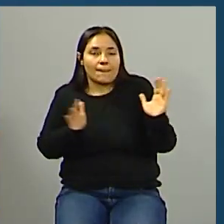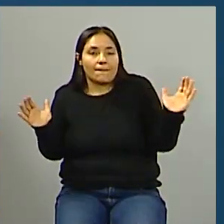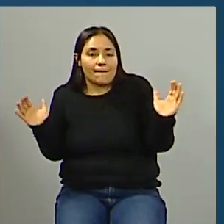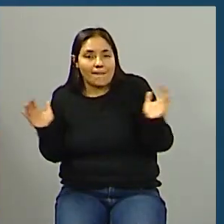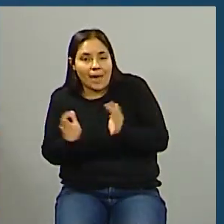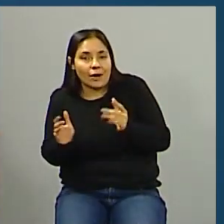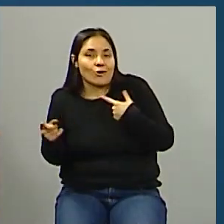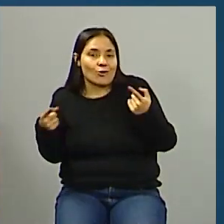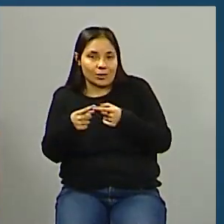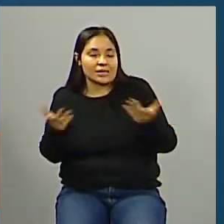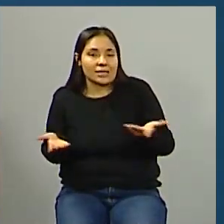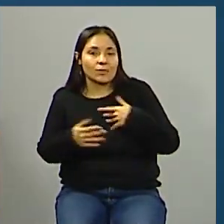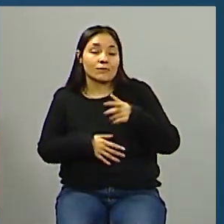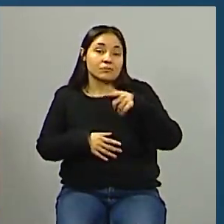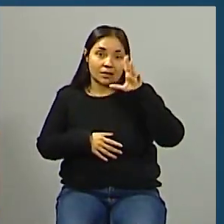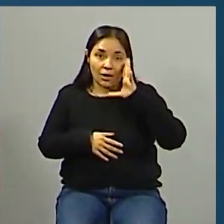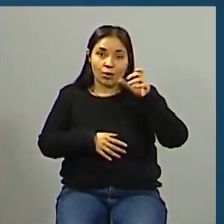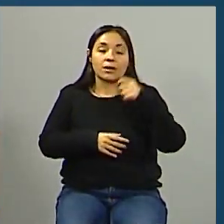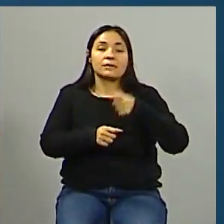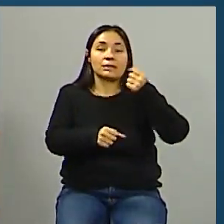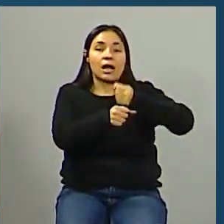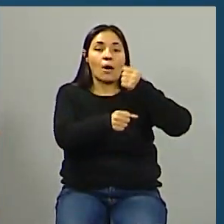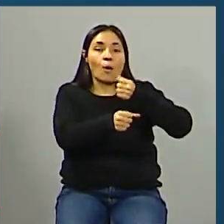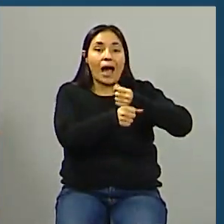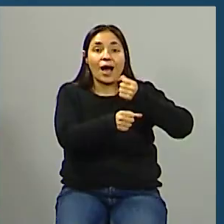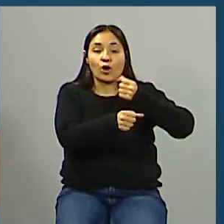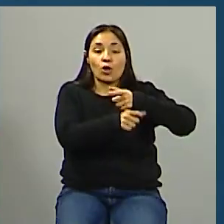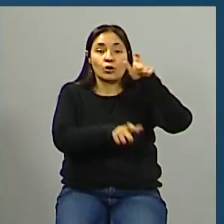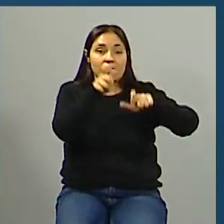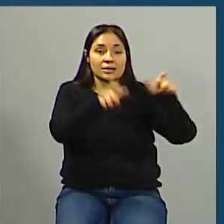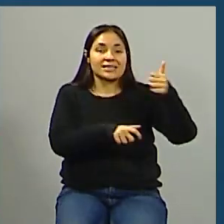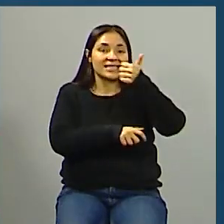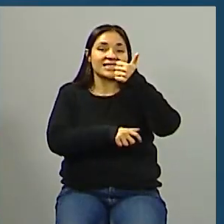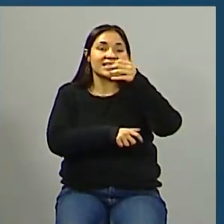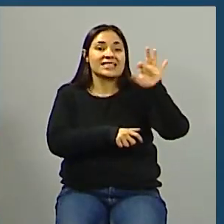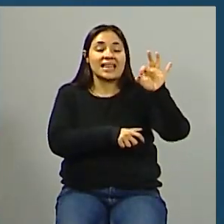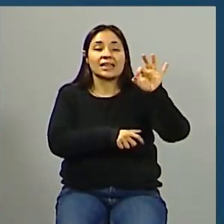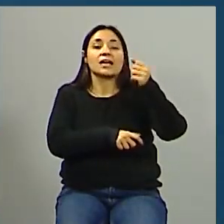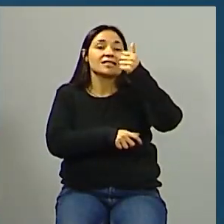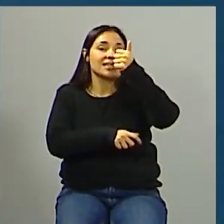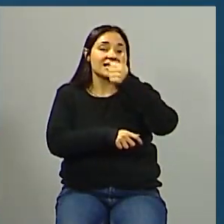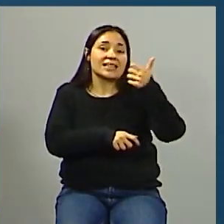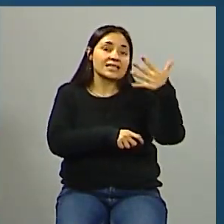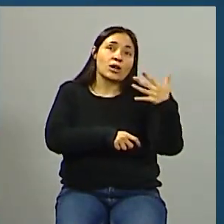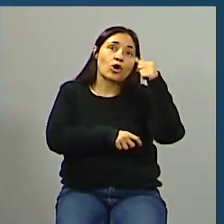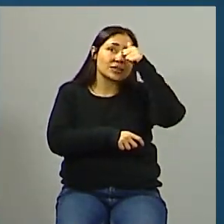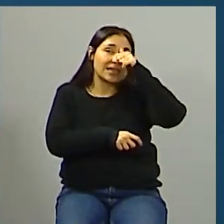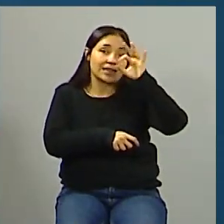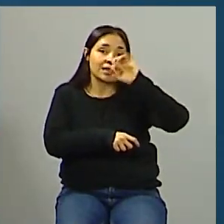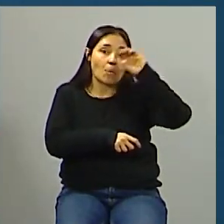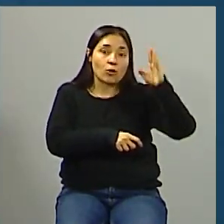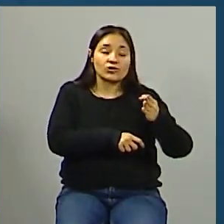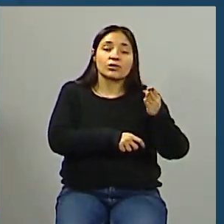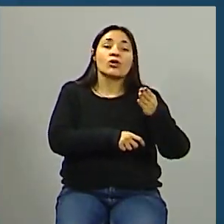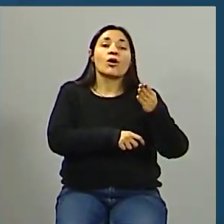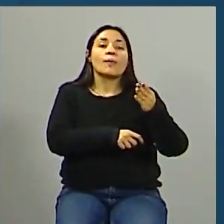justamente acuérdense que la mano de obra representa casi el 60-65, si no el 70% del costo de